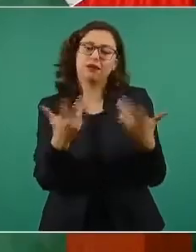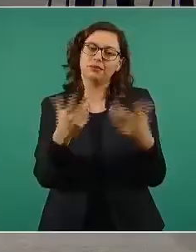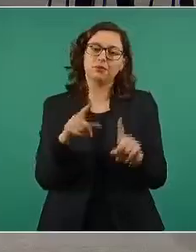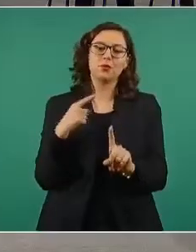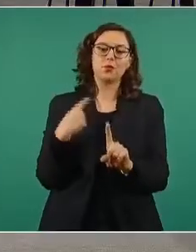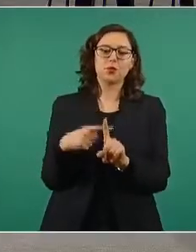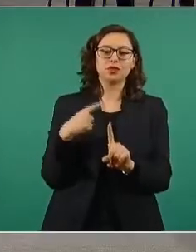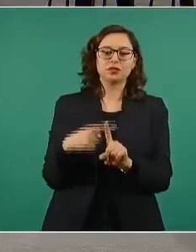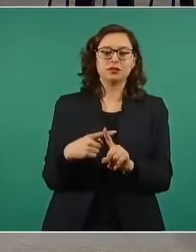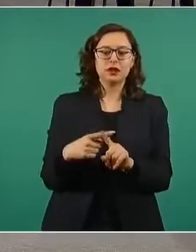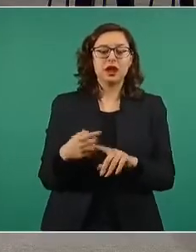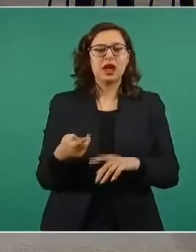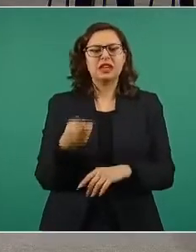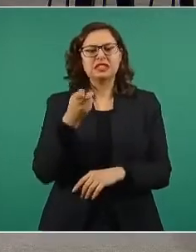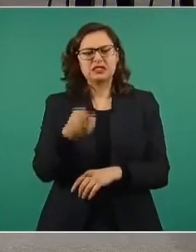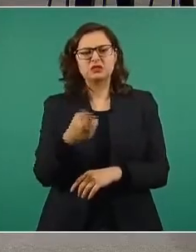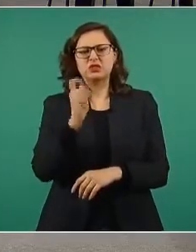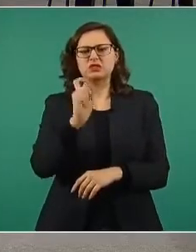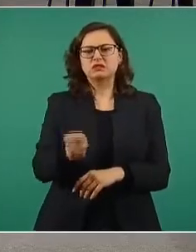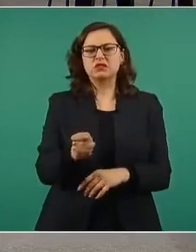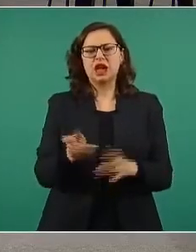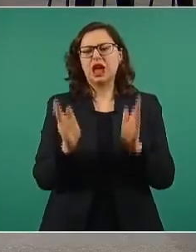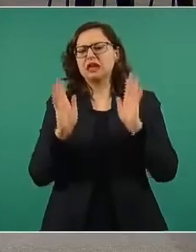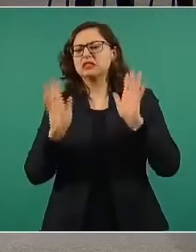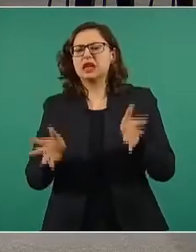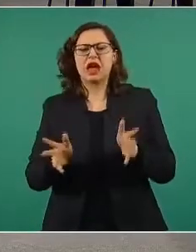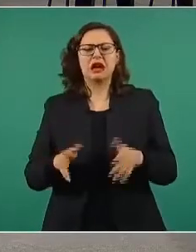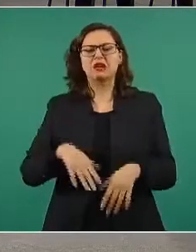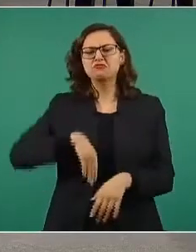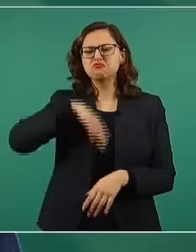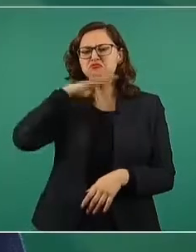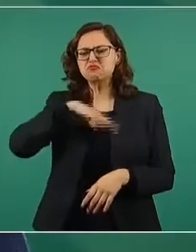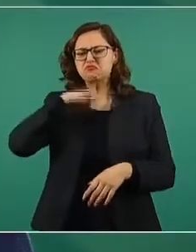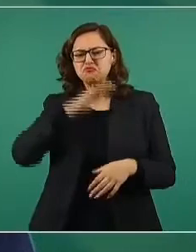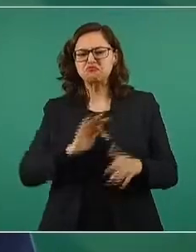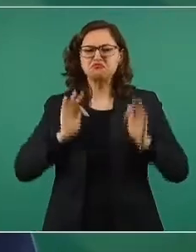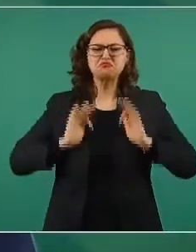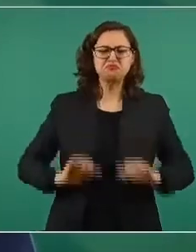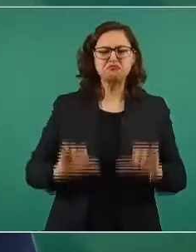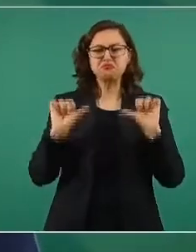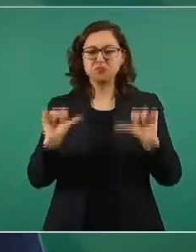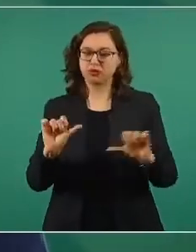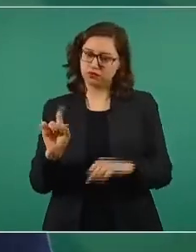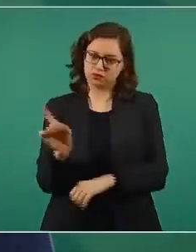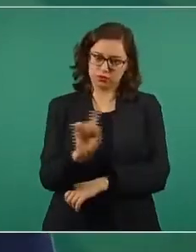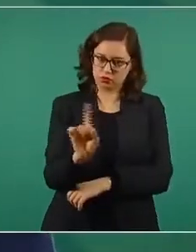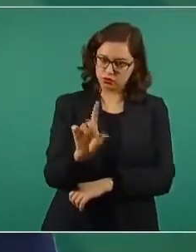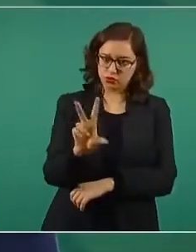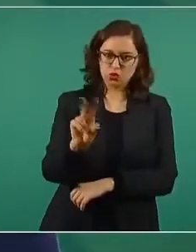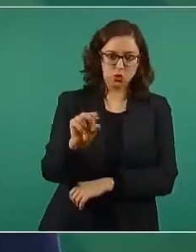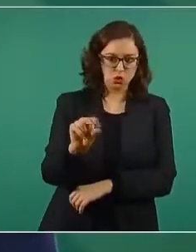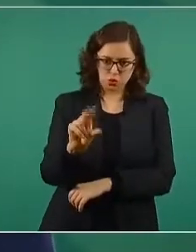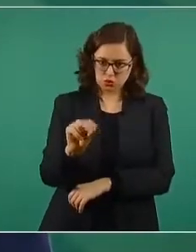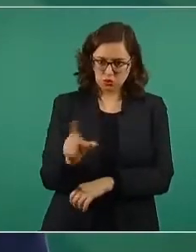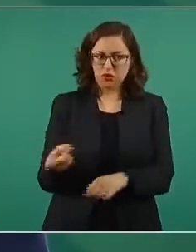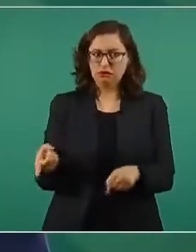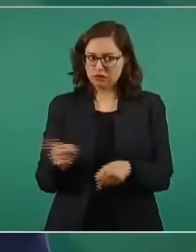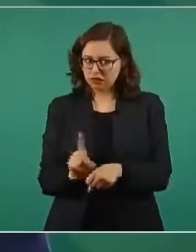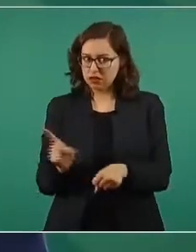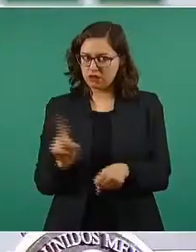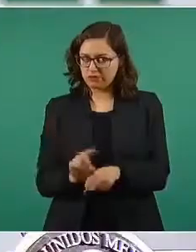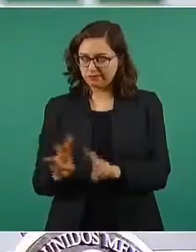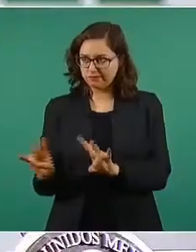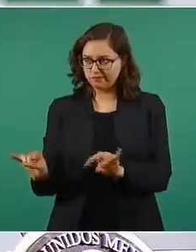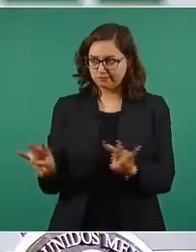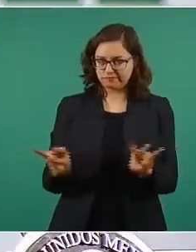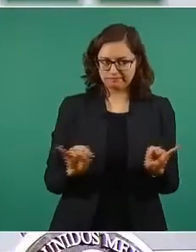eso quiere decir bajar la guardia o reducir nuestra atención a ello. Monitoreamos todos los días y de manera anticipada a